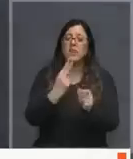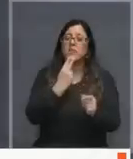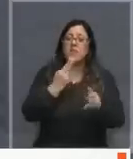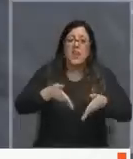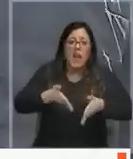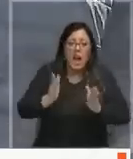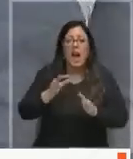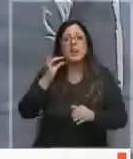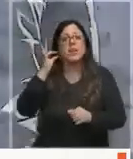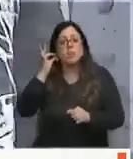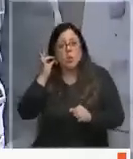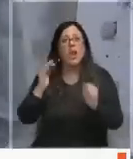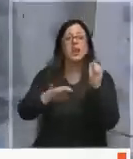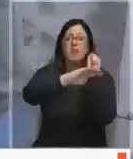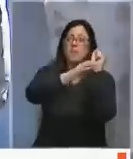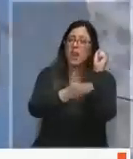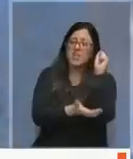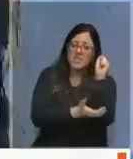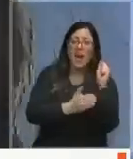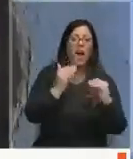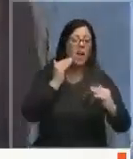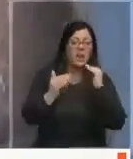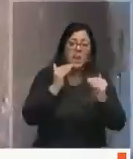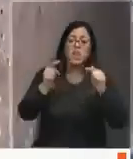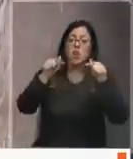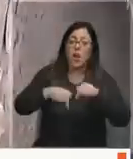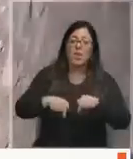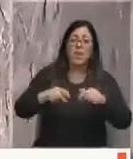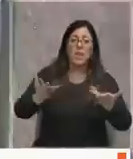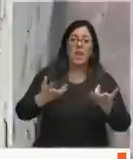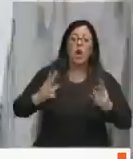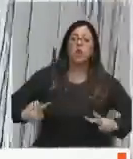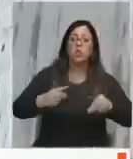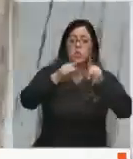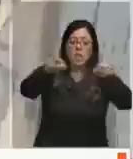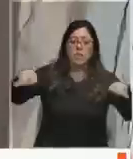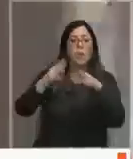niños. Acá estamos haciendo unas piezas con material reciclado.